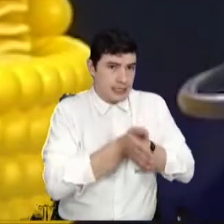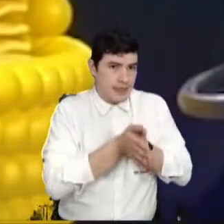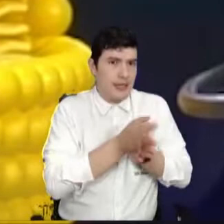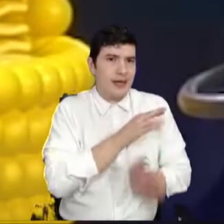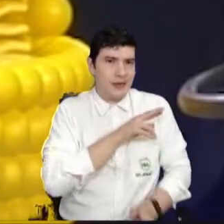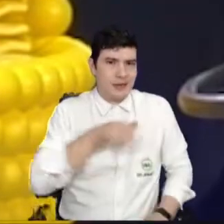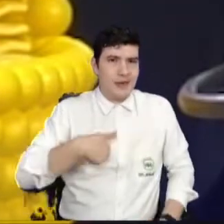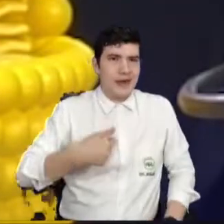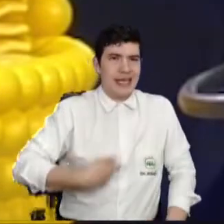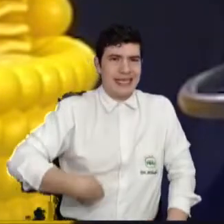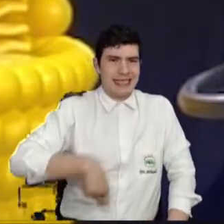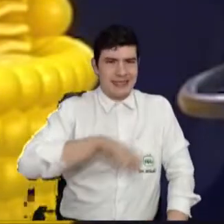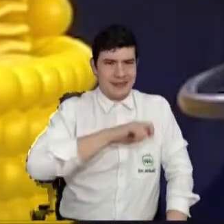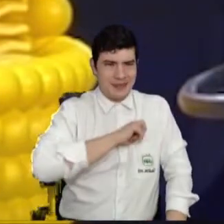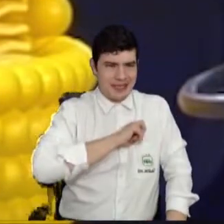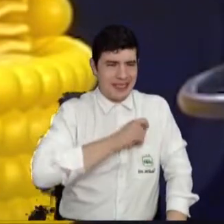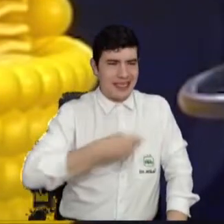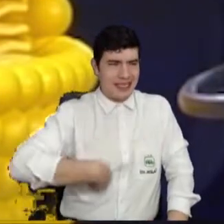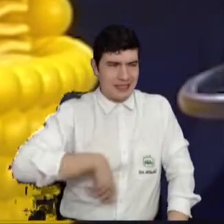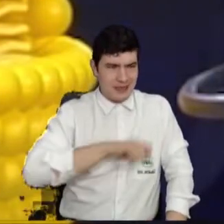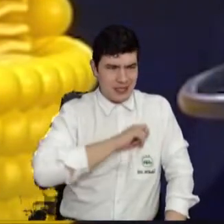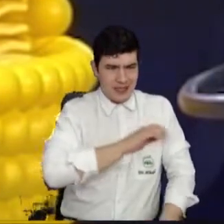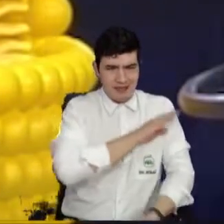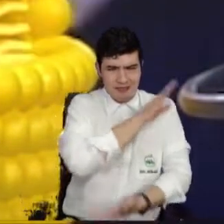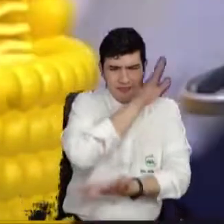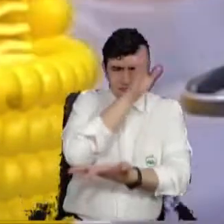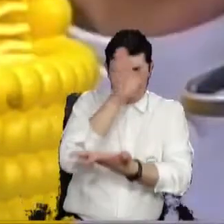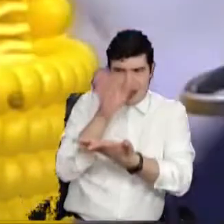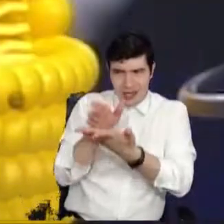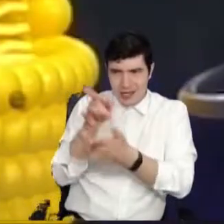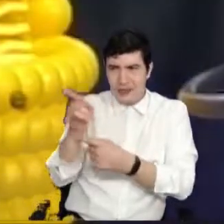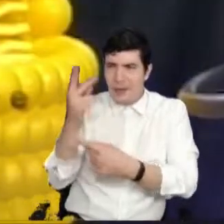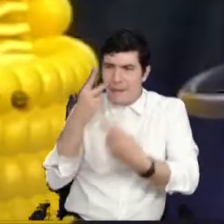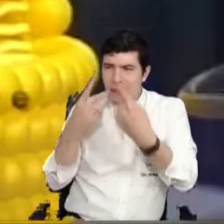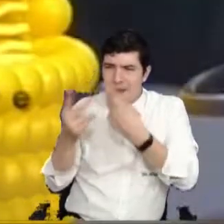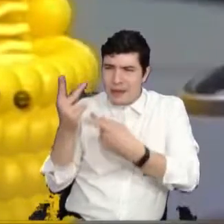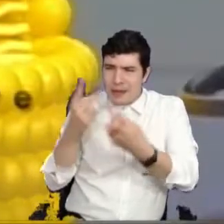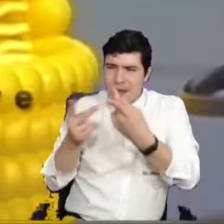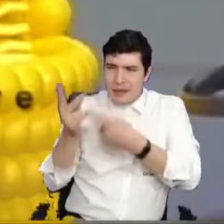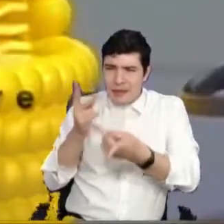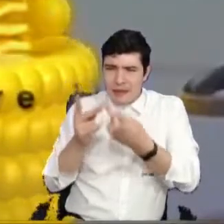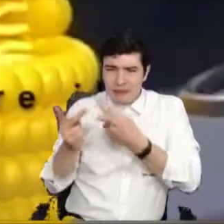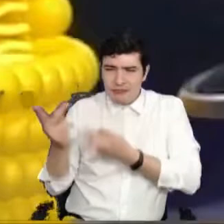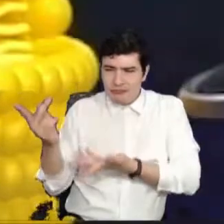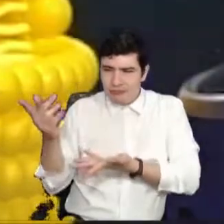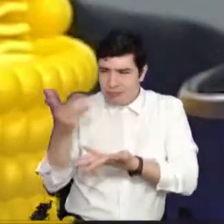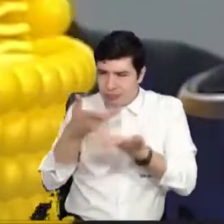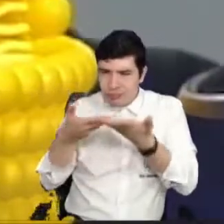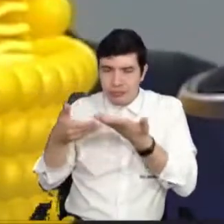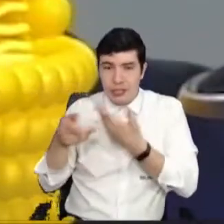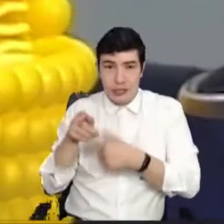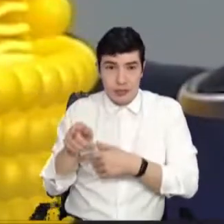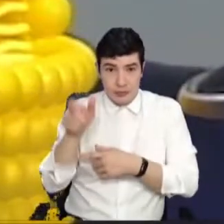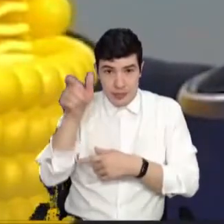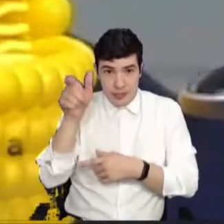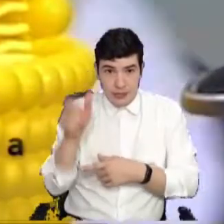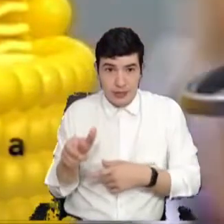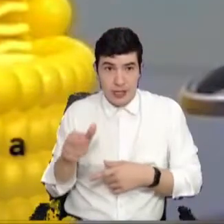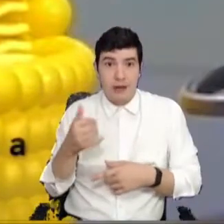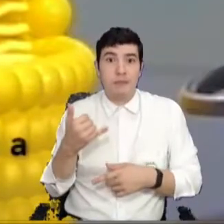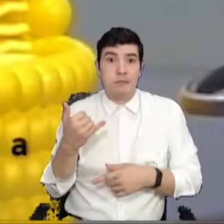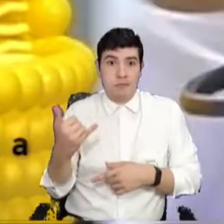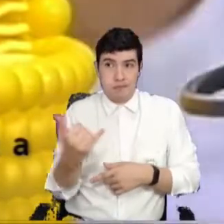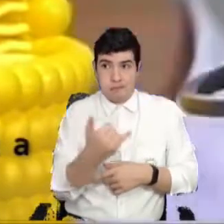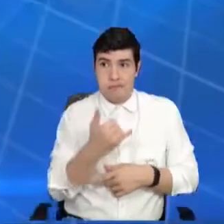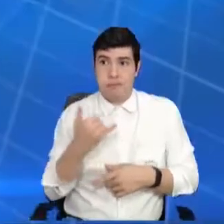nuestra oficina de Shanghái, y entonces allí en nuestra oficina había una persona afecta de esta enfermedad que en